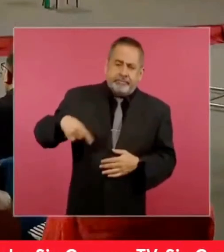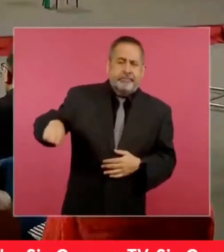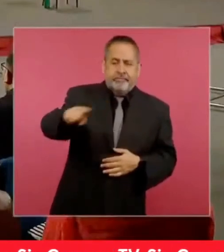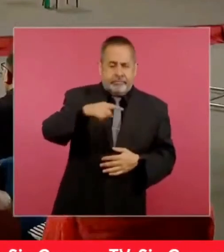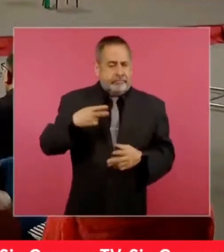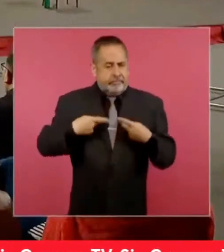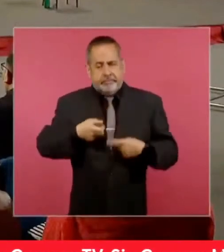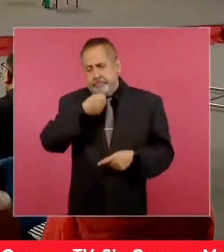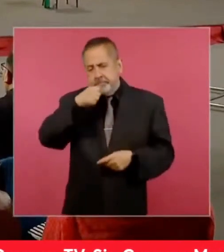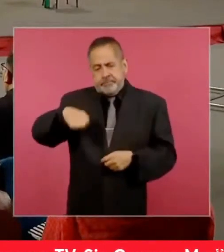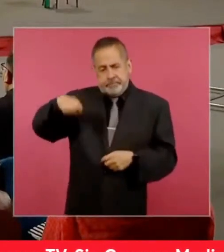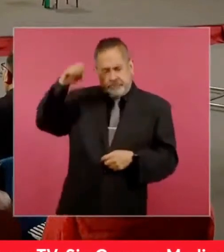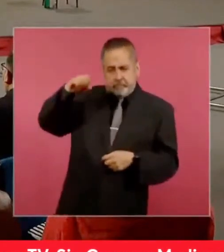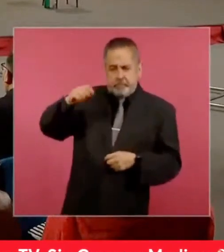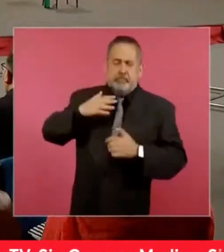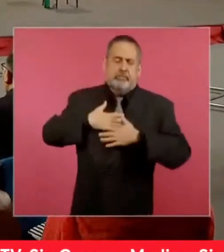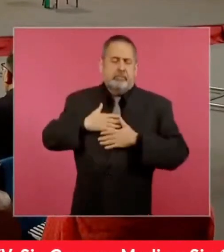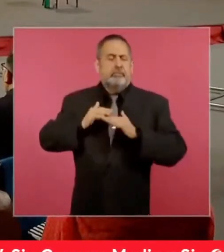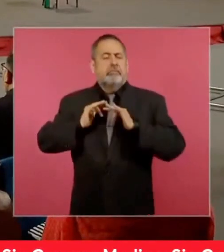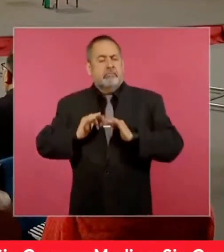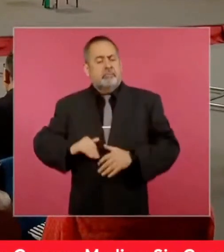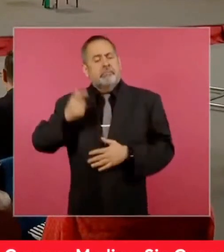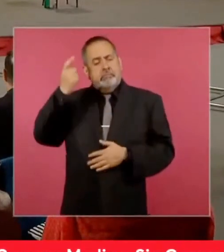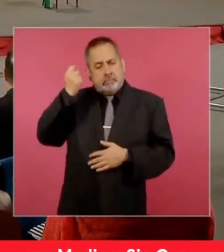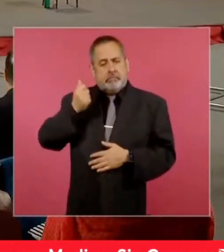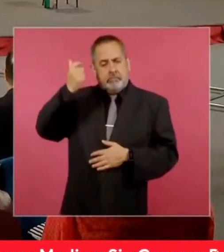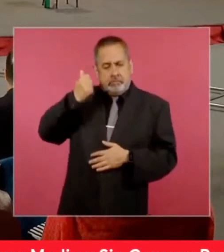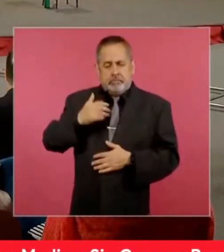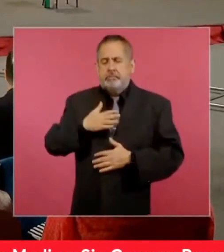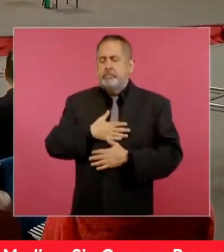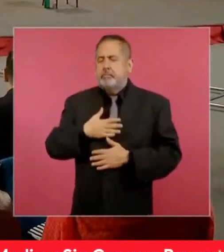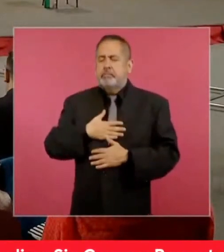adultos mayores y que ellos tengan autonomía.